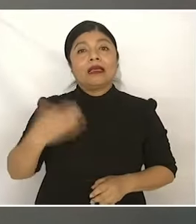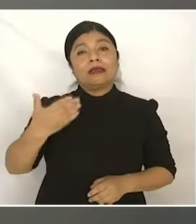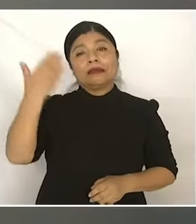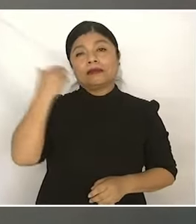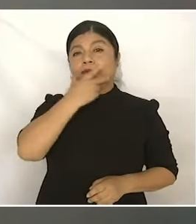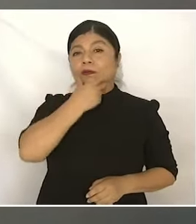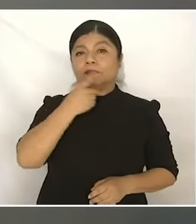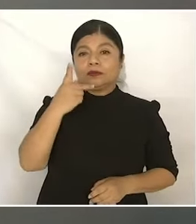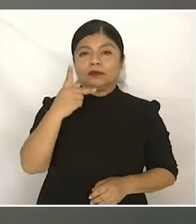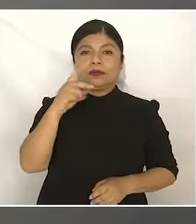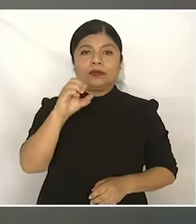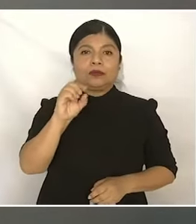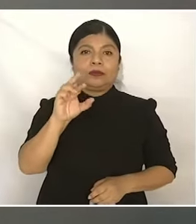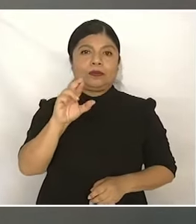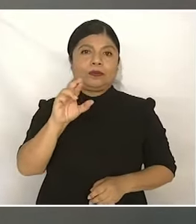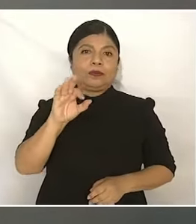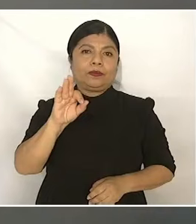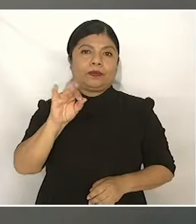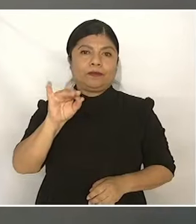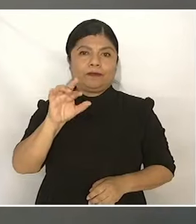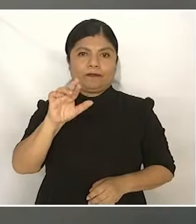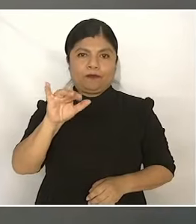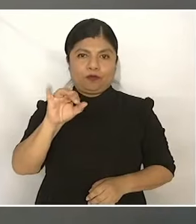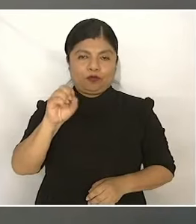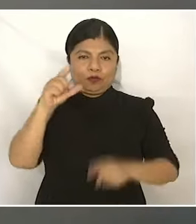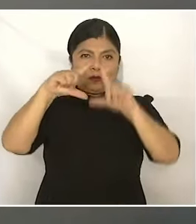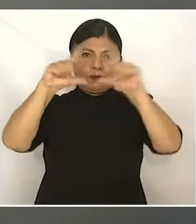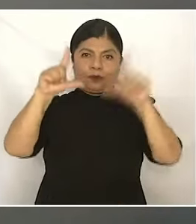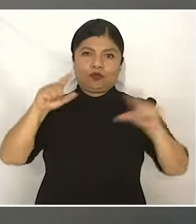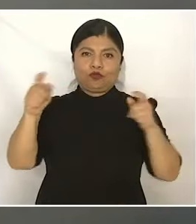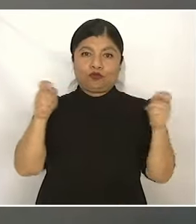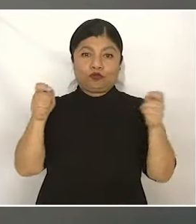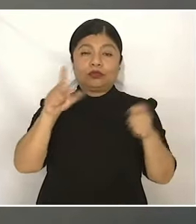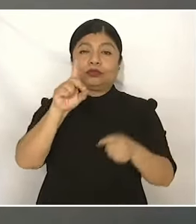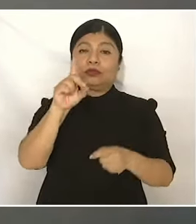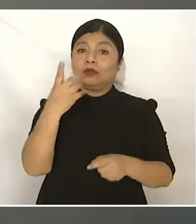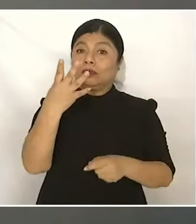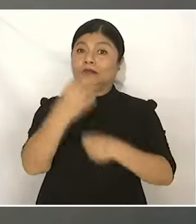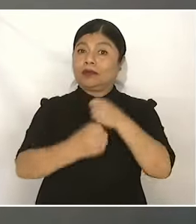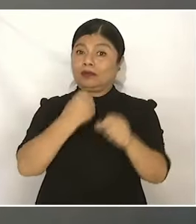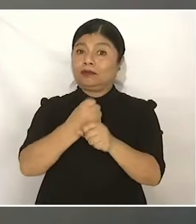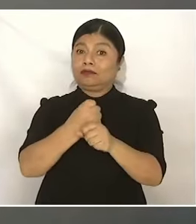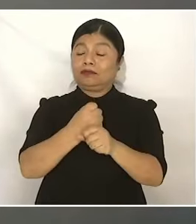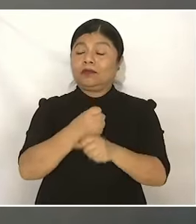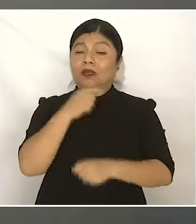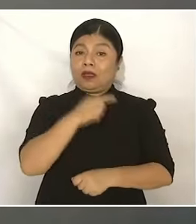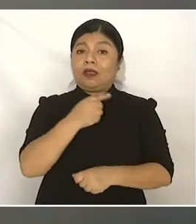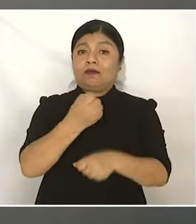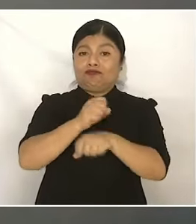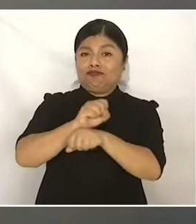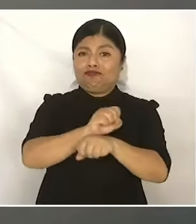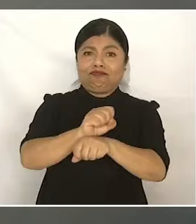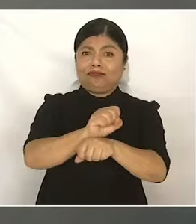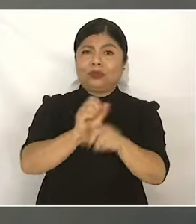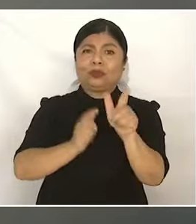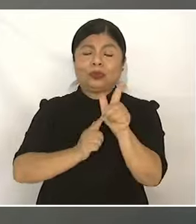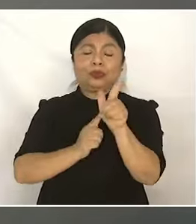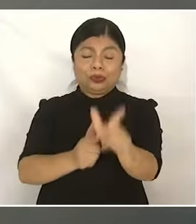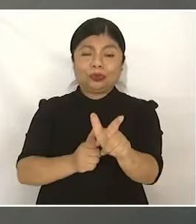México 34 años. Nada más para tener una idea, en el